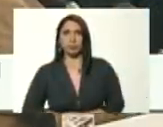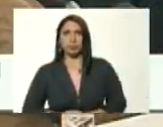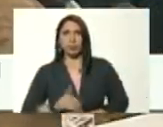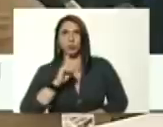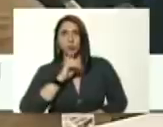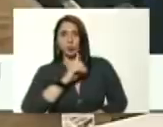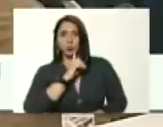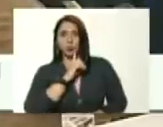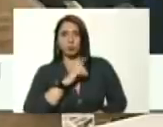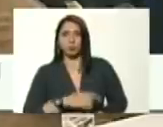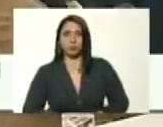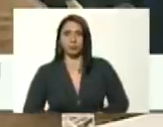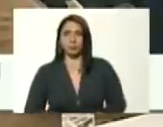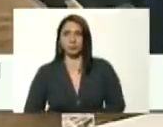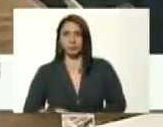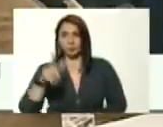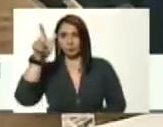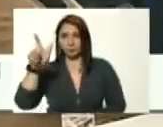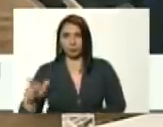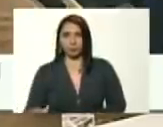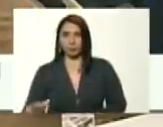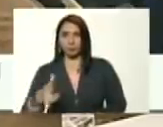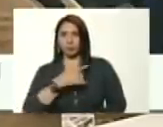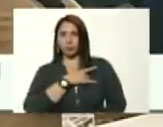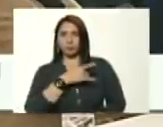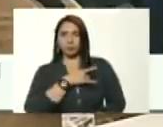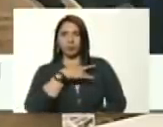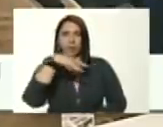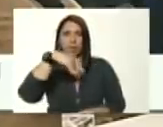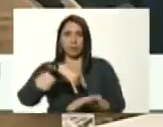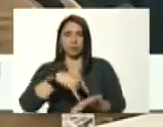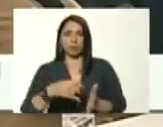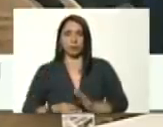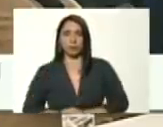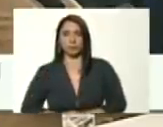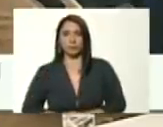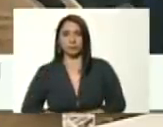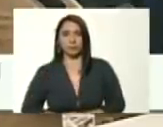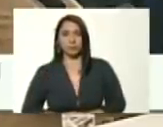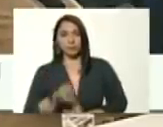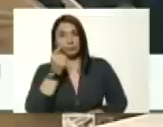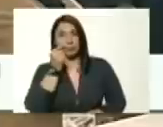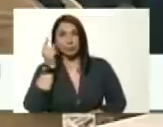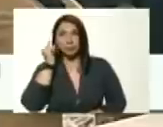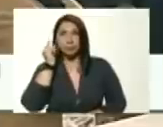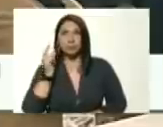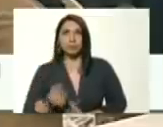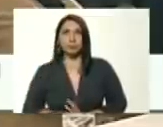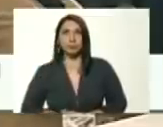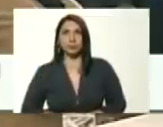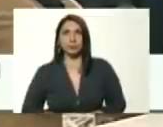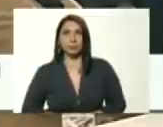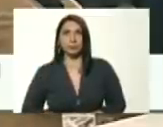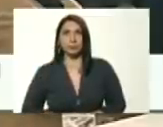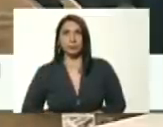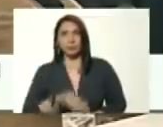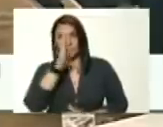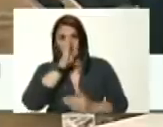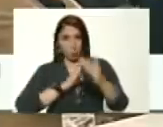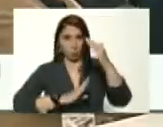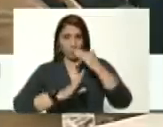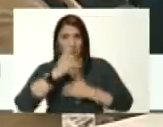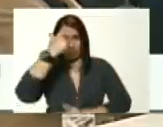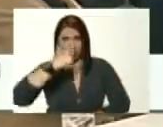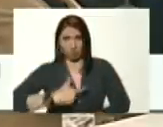de la señora ciudadana rectora de la universidad y en sidi bou señoras y señores este humilde maestro de